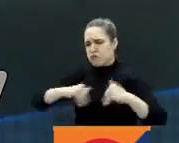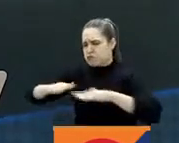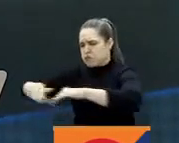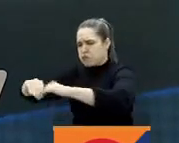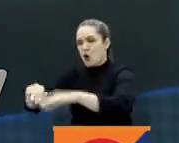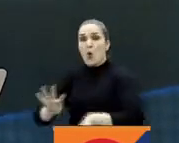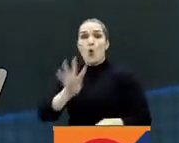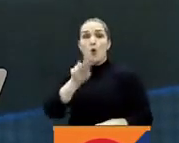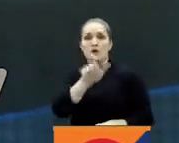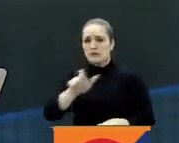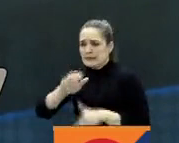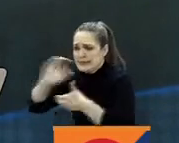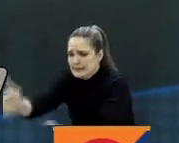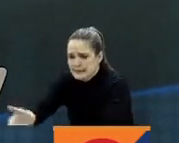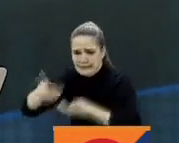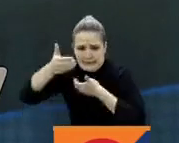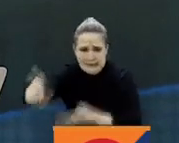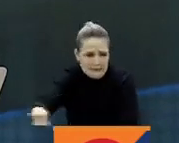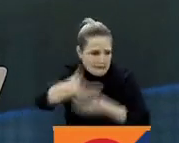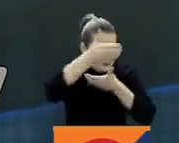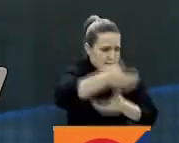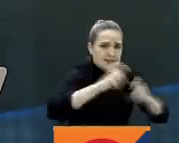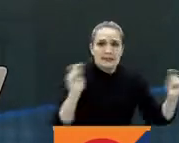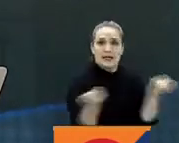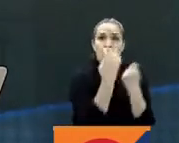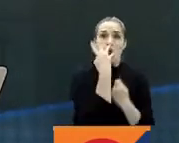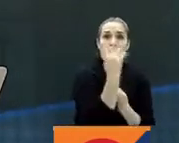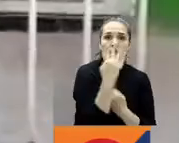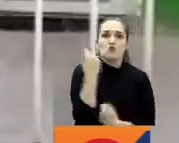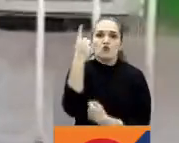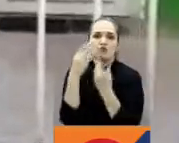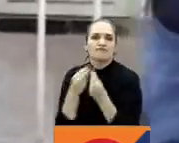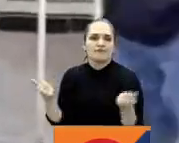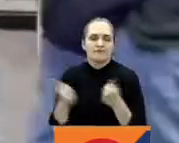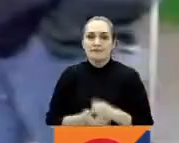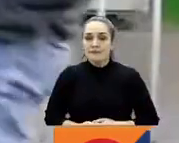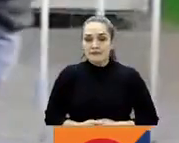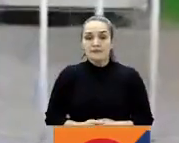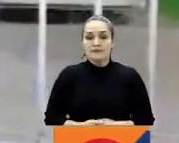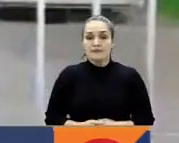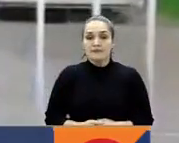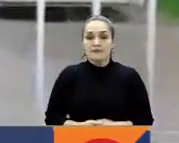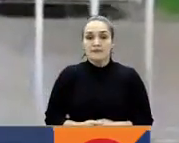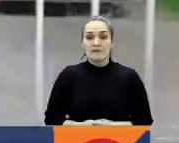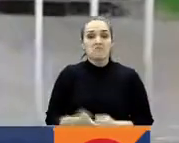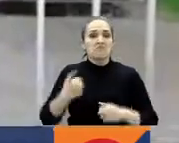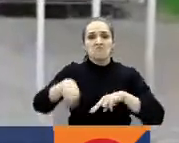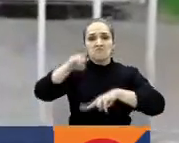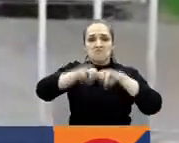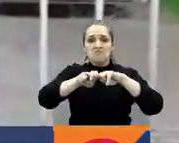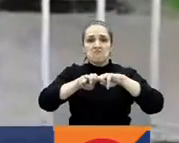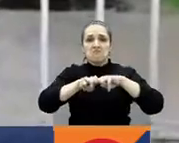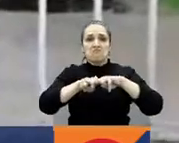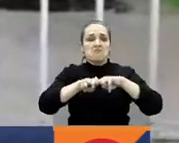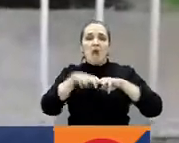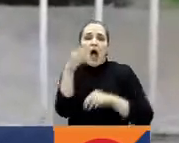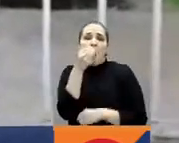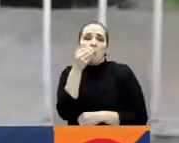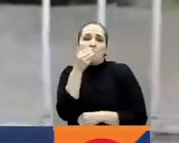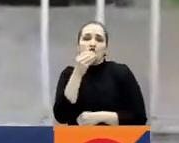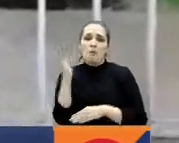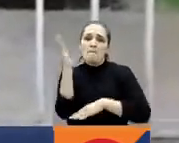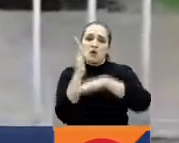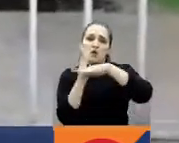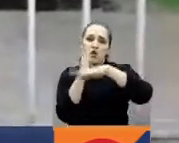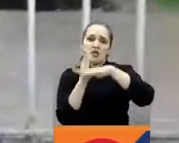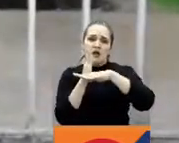han sido rescatadas y otra se encuentra desaparecida. Estábamos sentados en la cama almorzando cuando pues, vimos